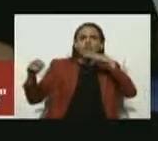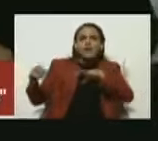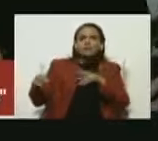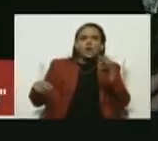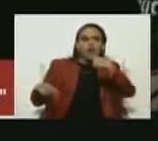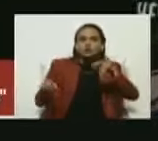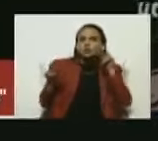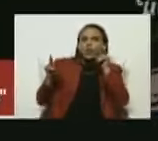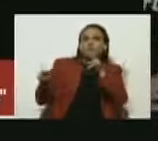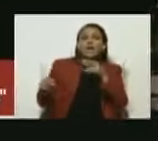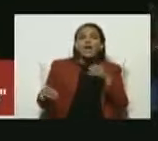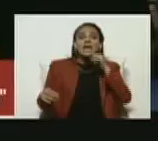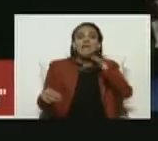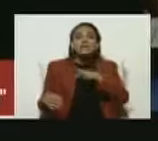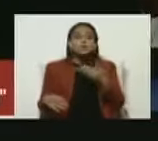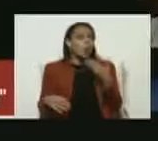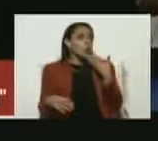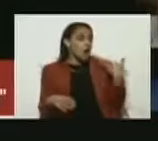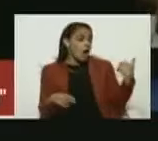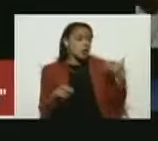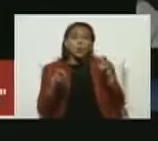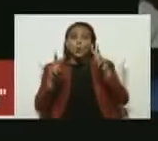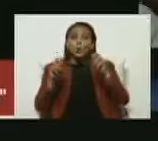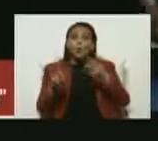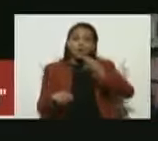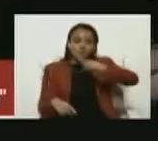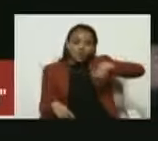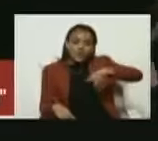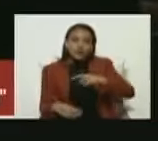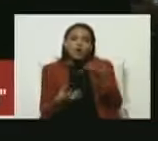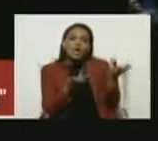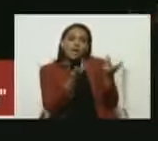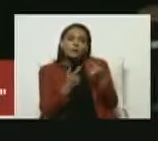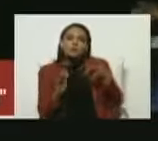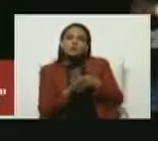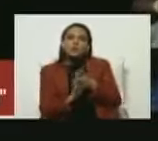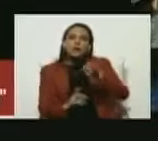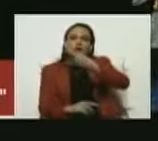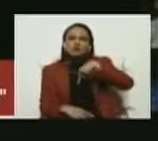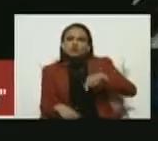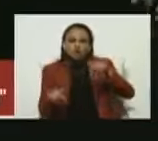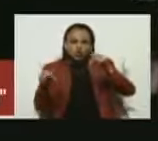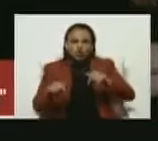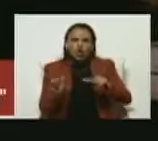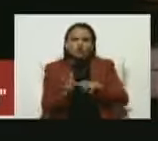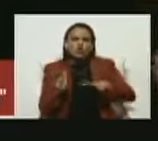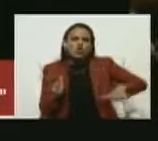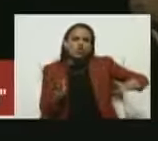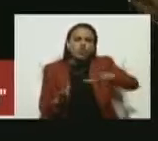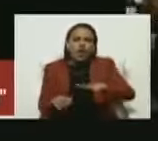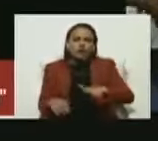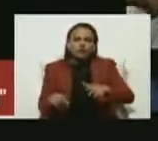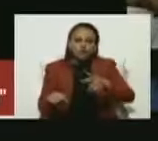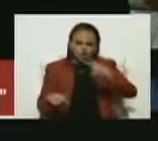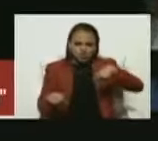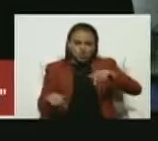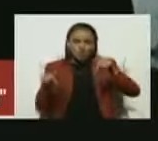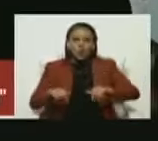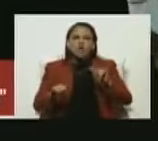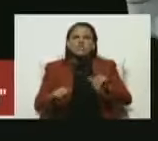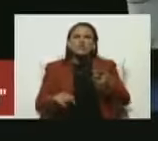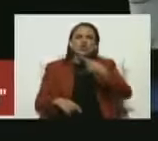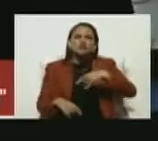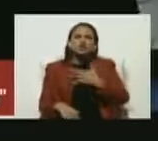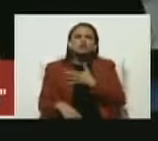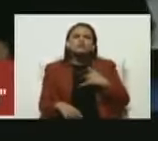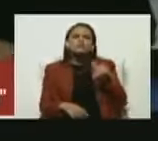historia reciente que nos dice mucho sobre el lugar donde estamos, y el lugar hacia donde vamos, de dónde